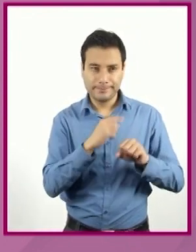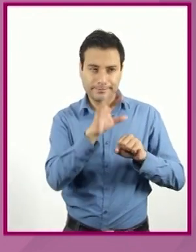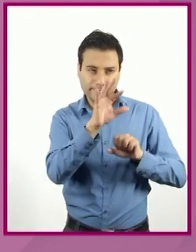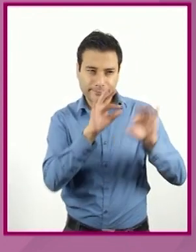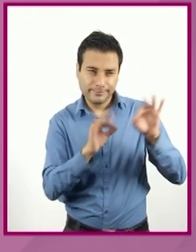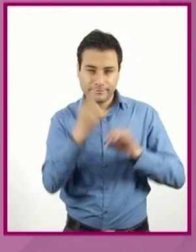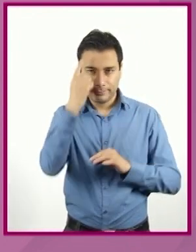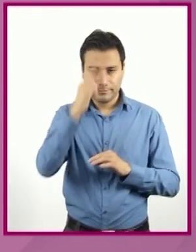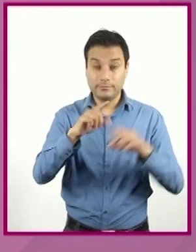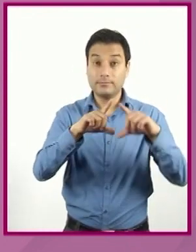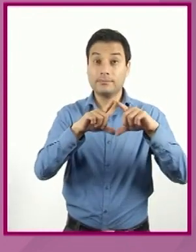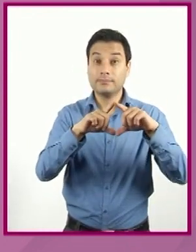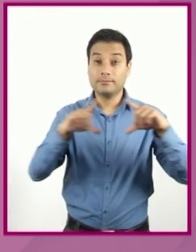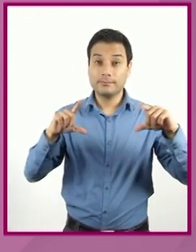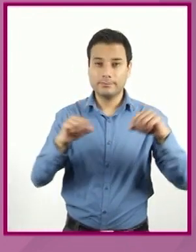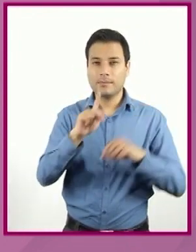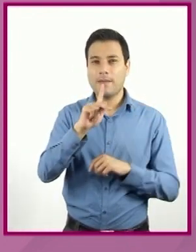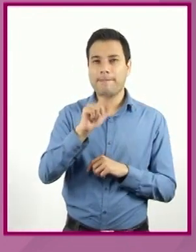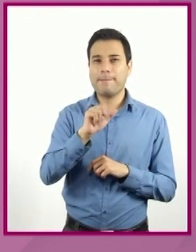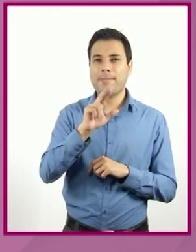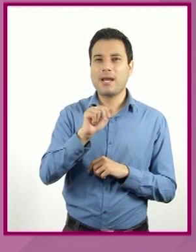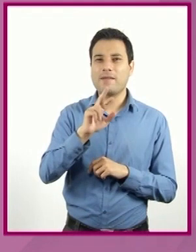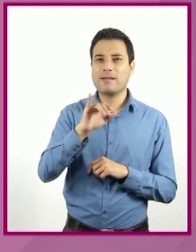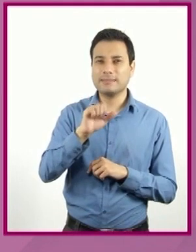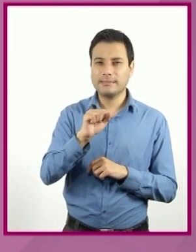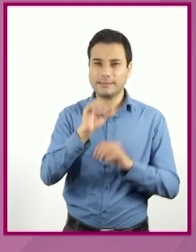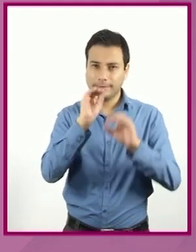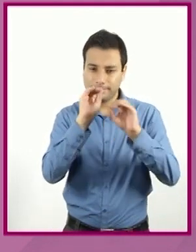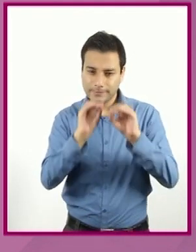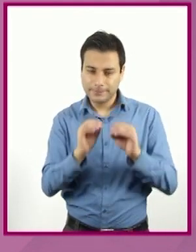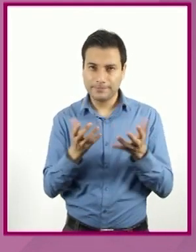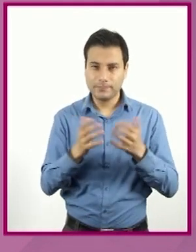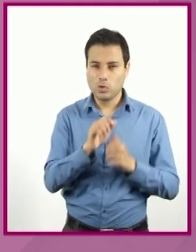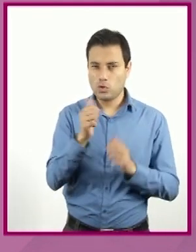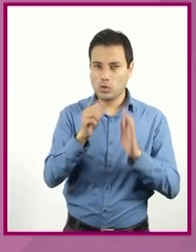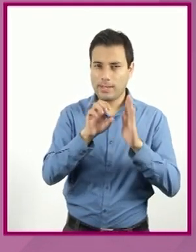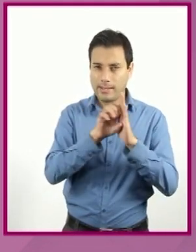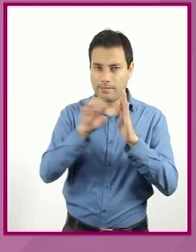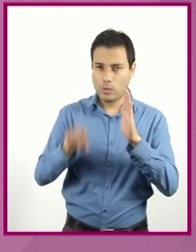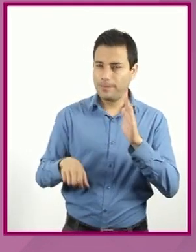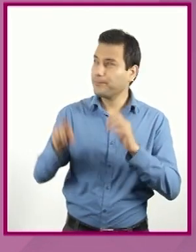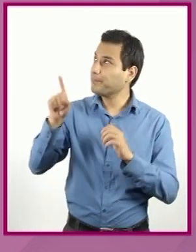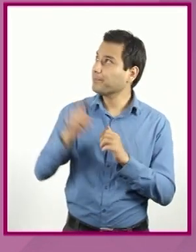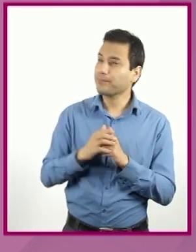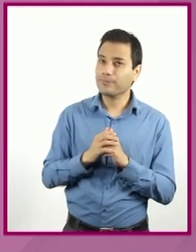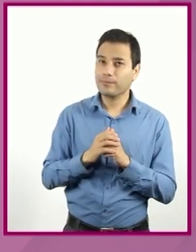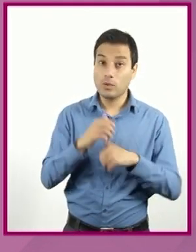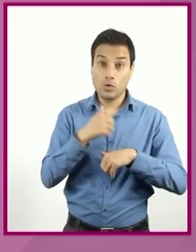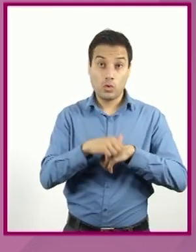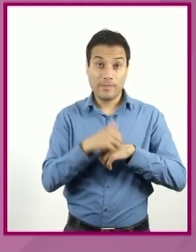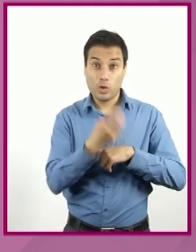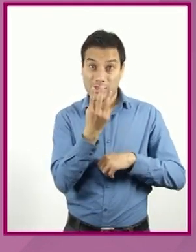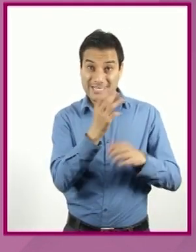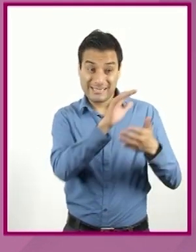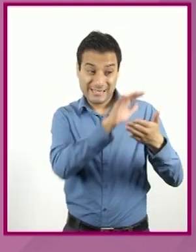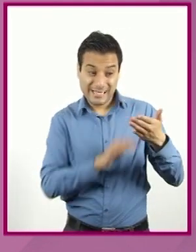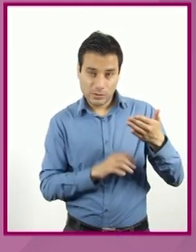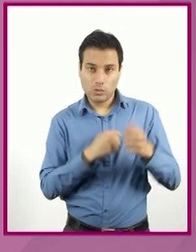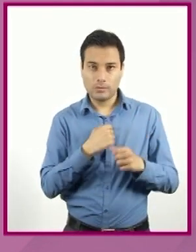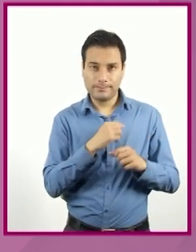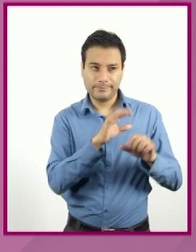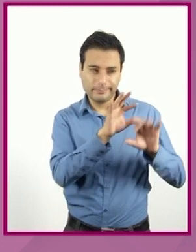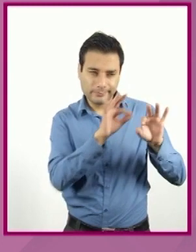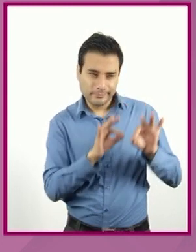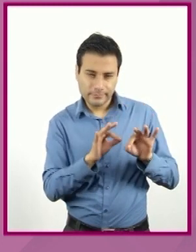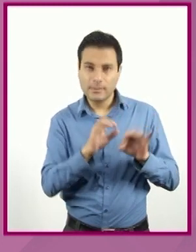de la ficha de paráfrasis. En este otro ejemplo, se realizó la cita textual del texto 3. Observen la utilización